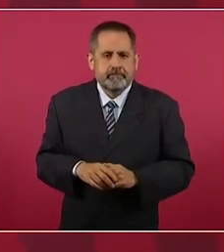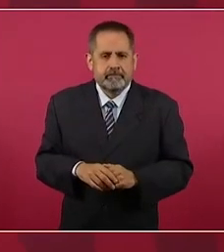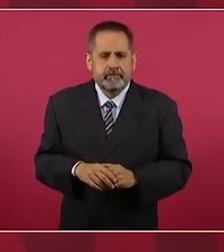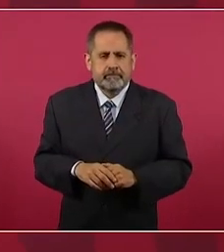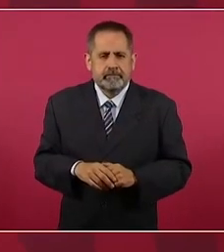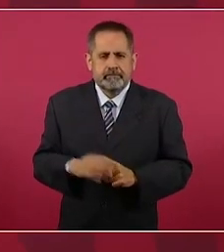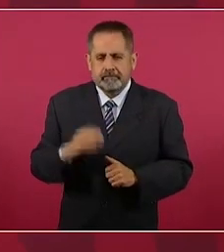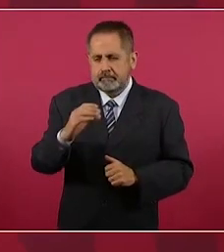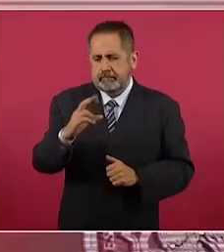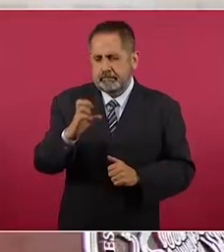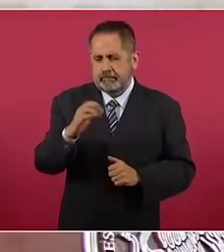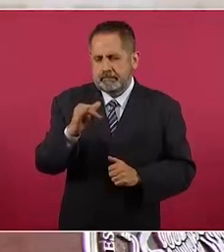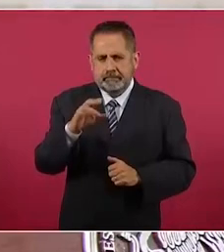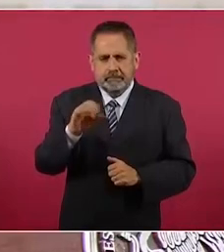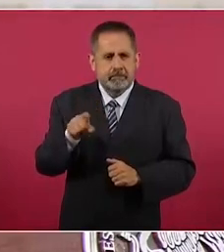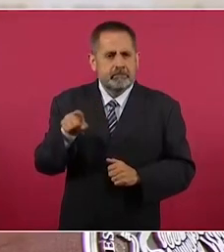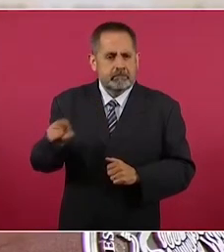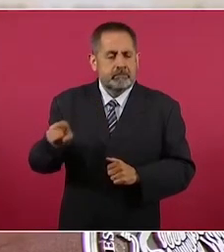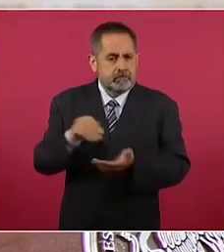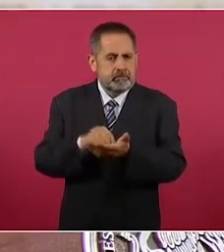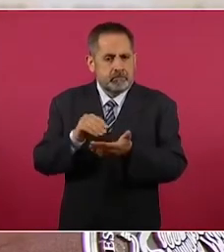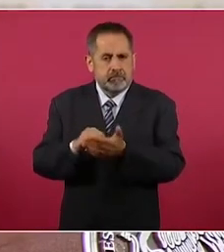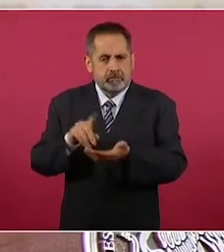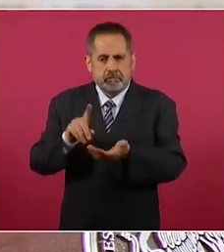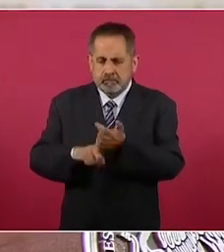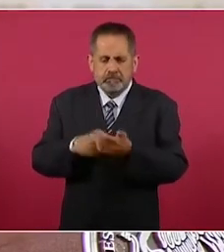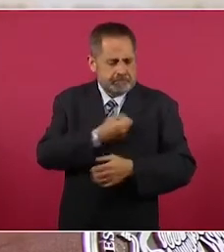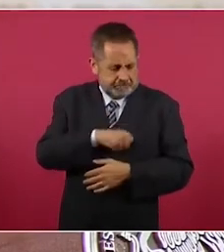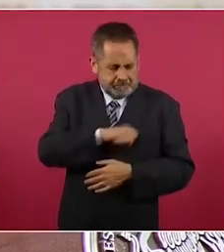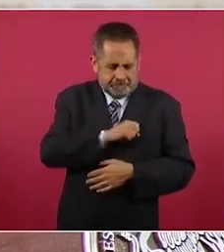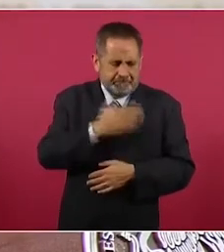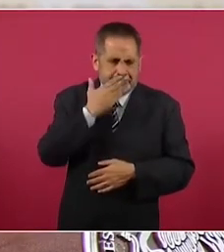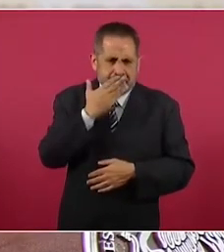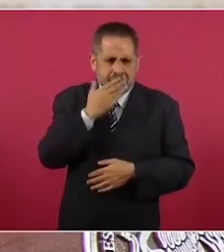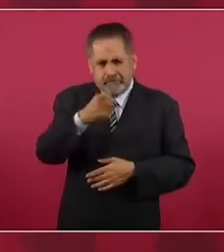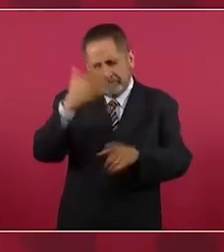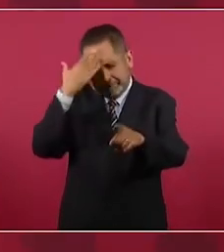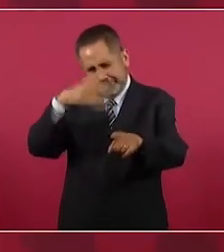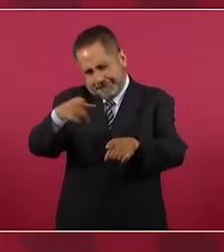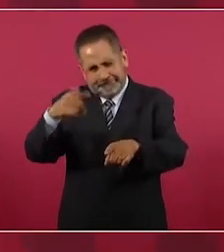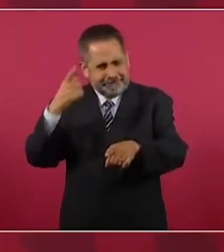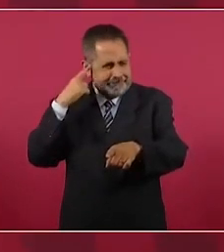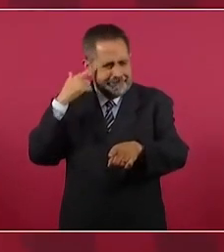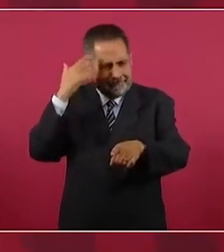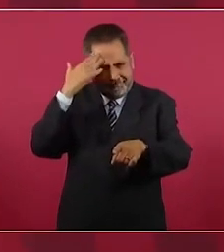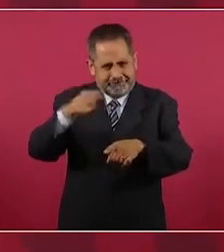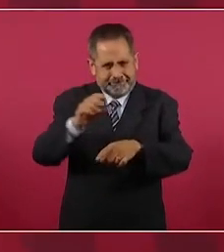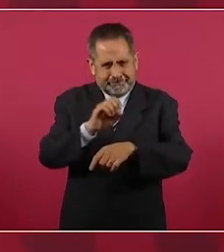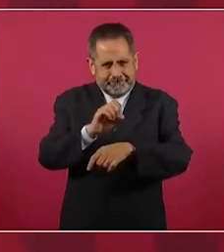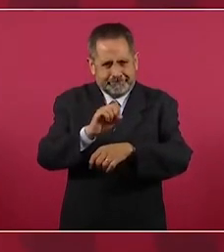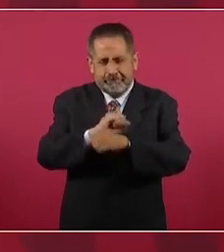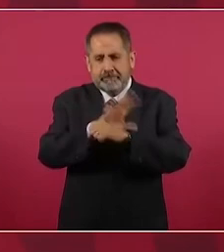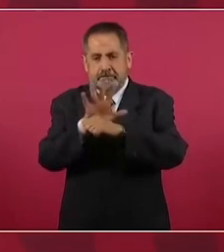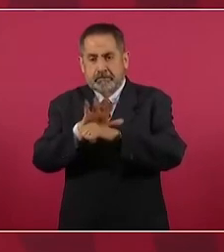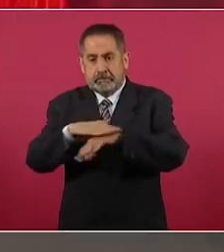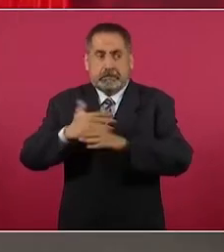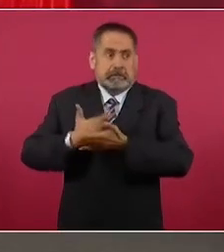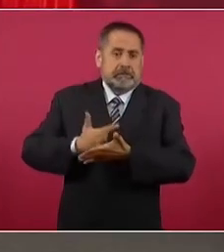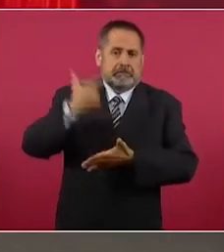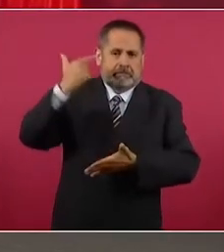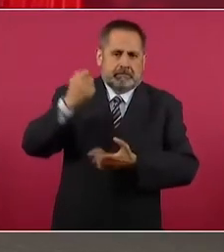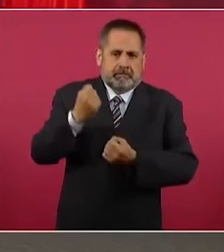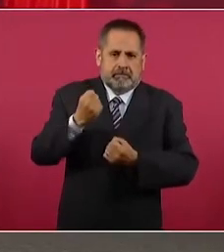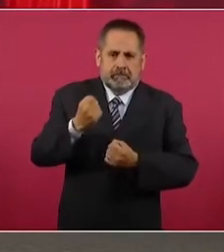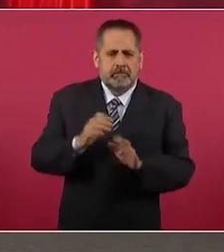Luis Crescencio Sandoval González, está muy bien, ya ves que ahora ya no pega